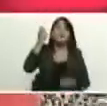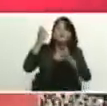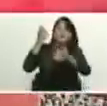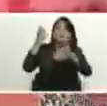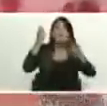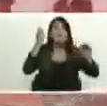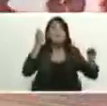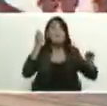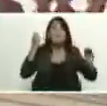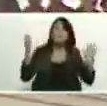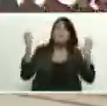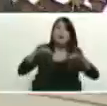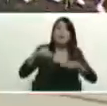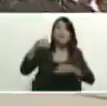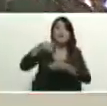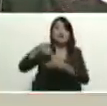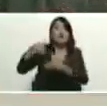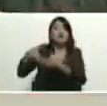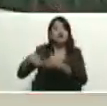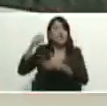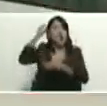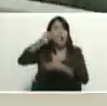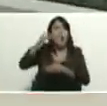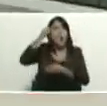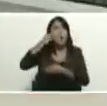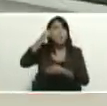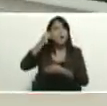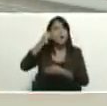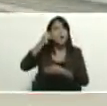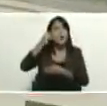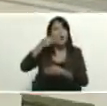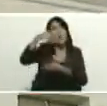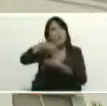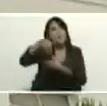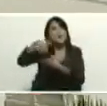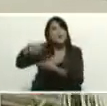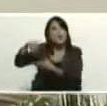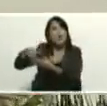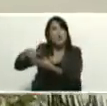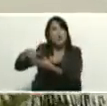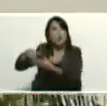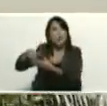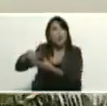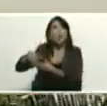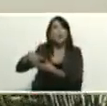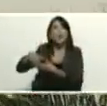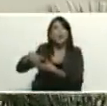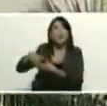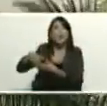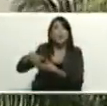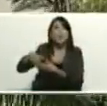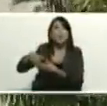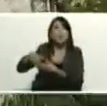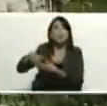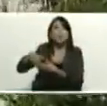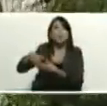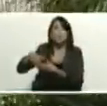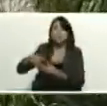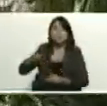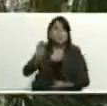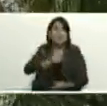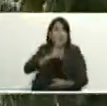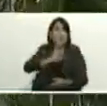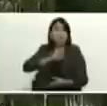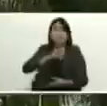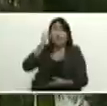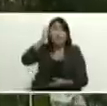se expresara, para que propusiera, para que hablara con voz propia.